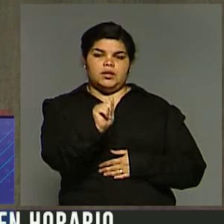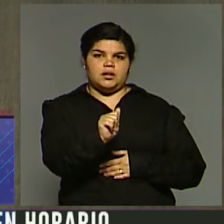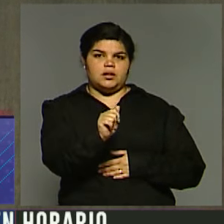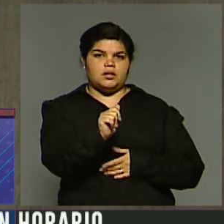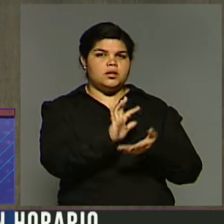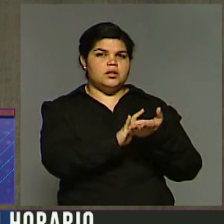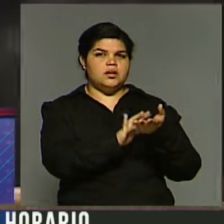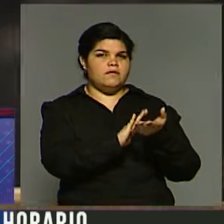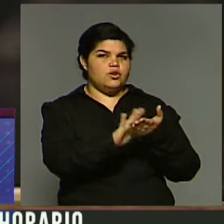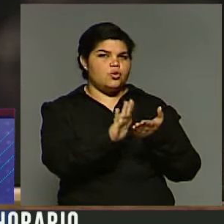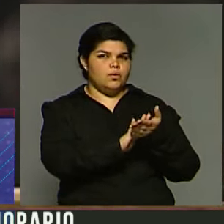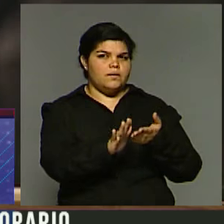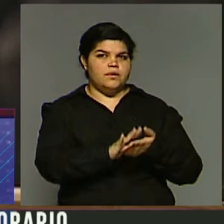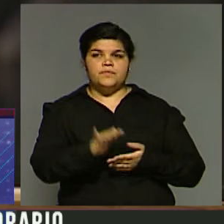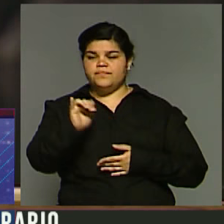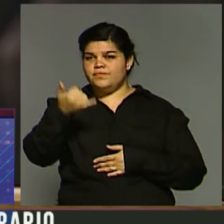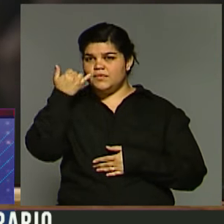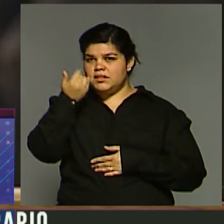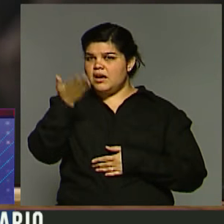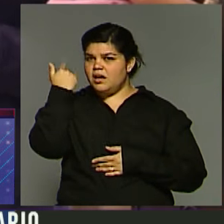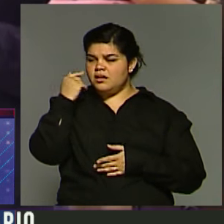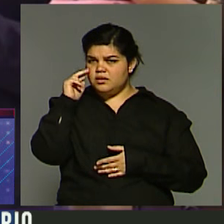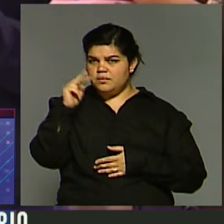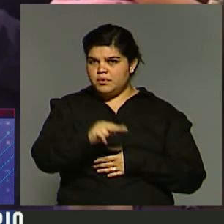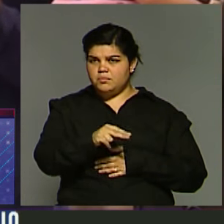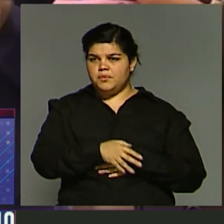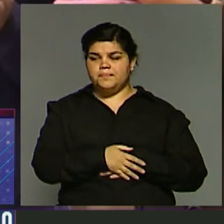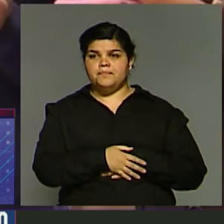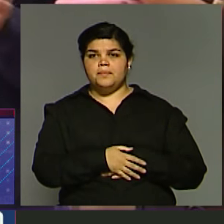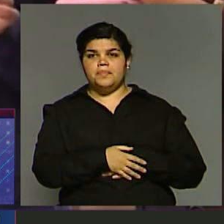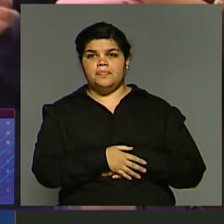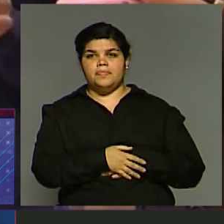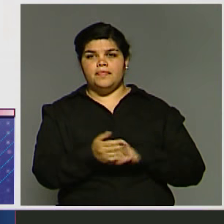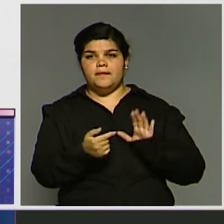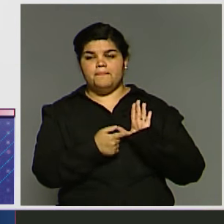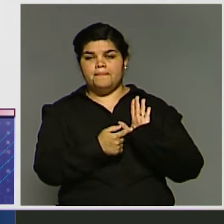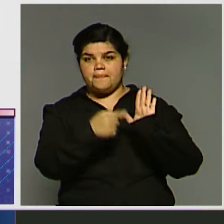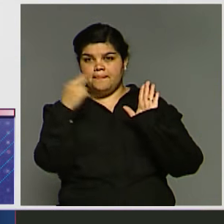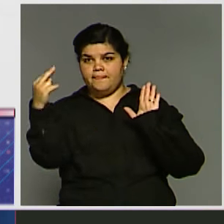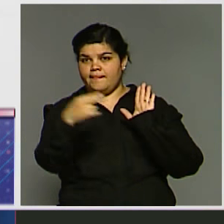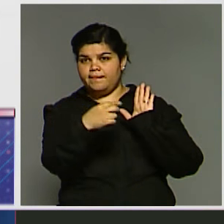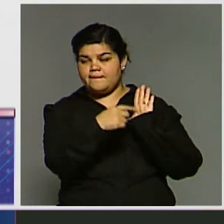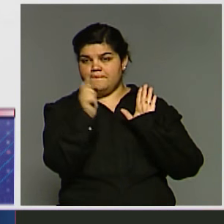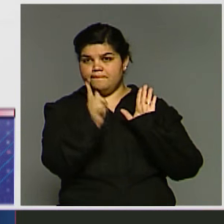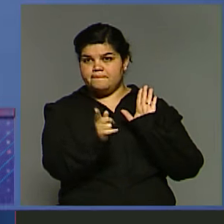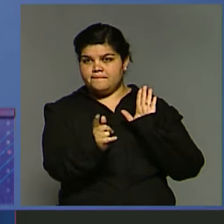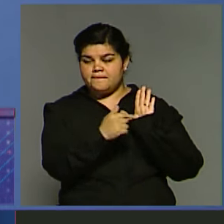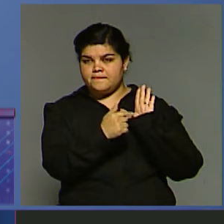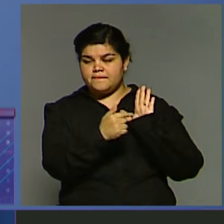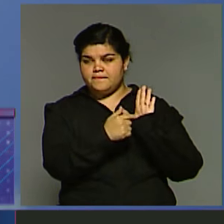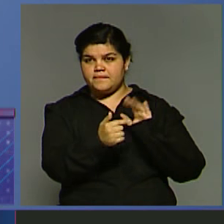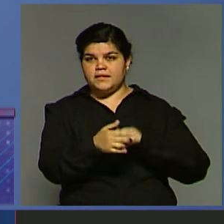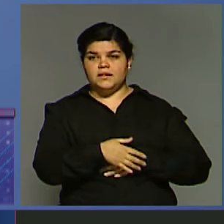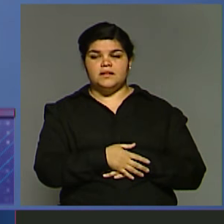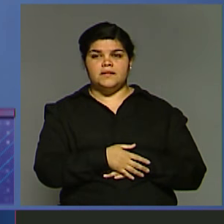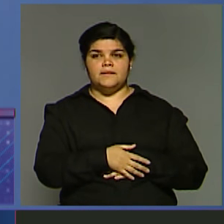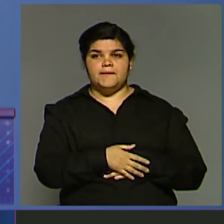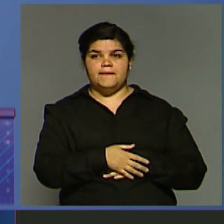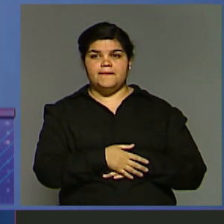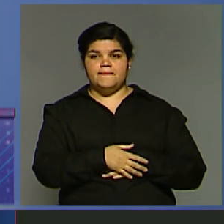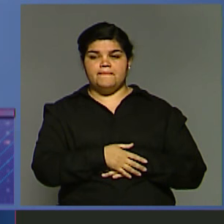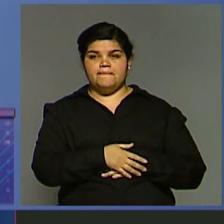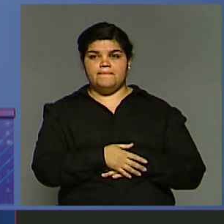Presentaron un nuevo teléfono, ya lo habíamos visto, pero lo trajeron y lo traen disponible del país. Mira, acá lo estoy probando. A ver. Es de los teléfonos los más